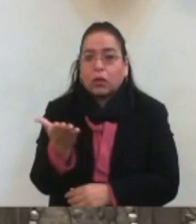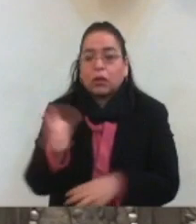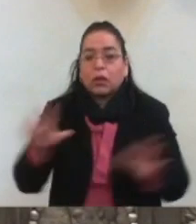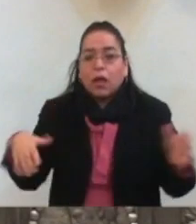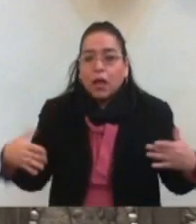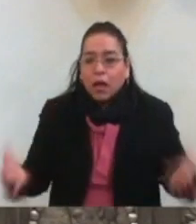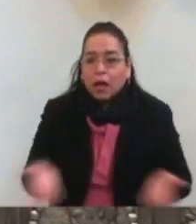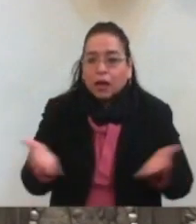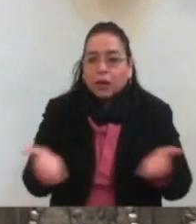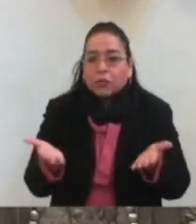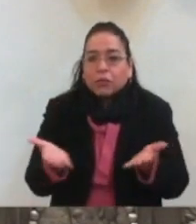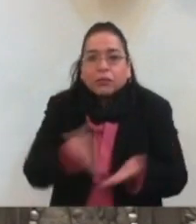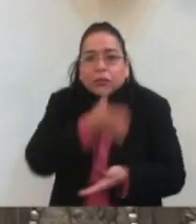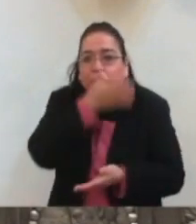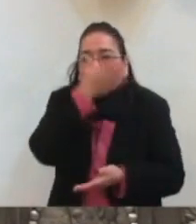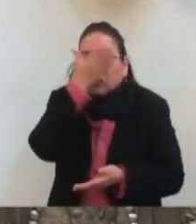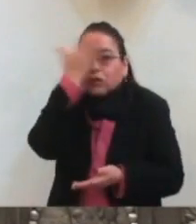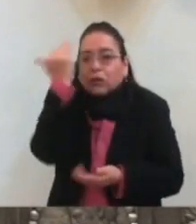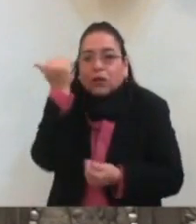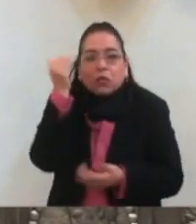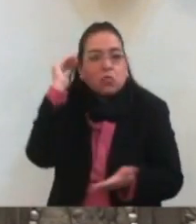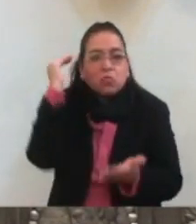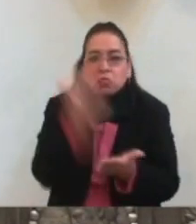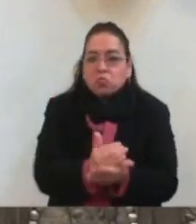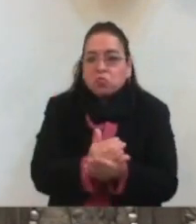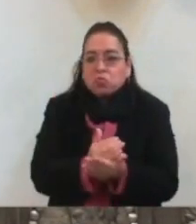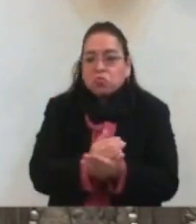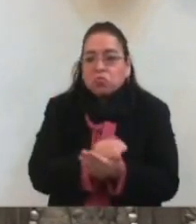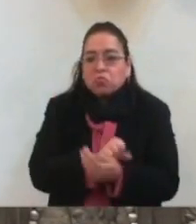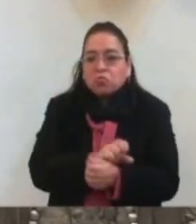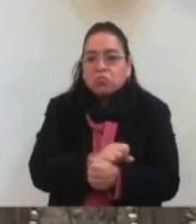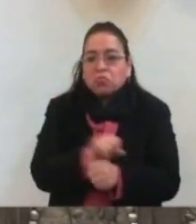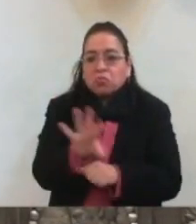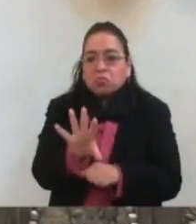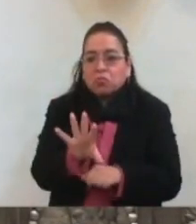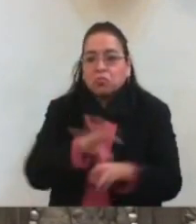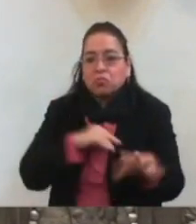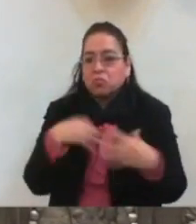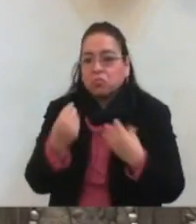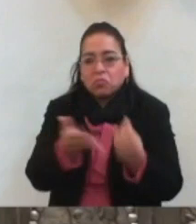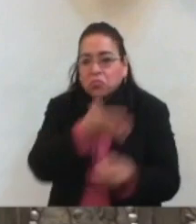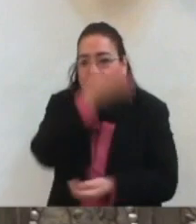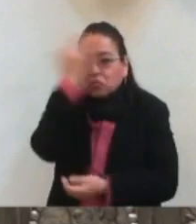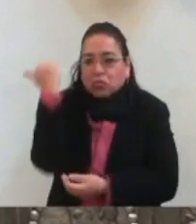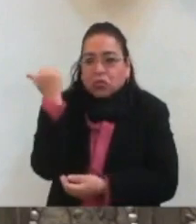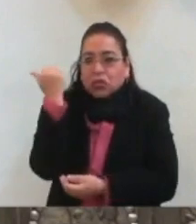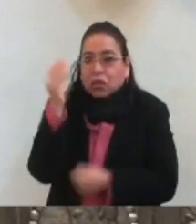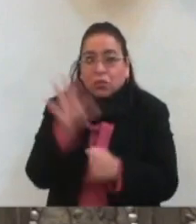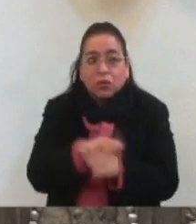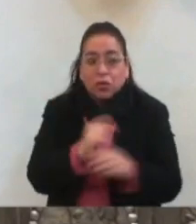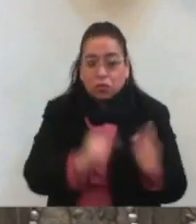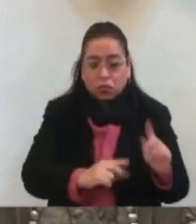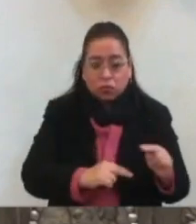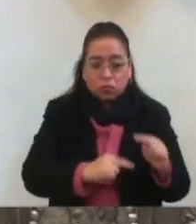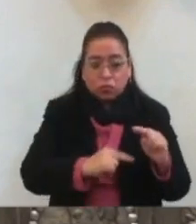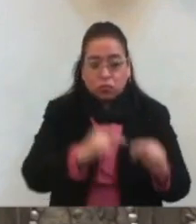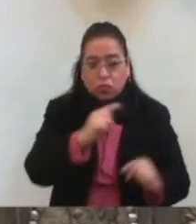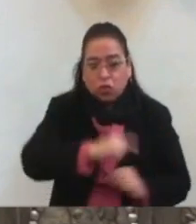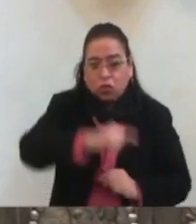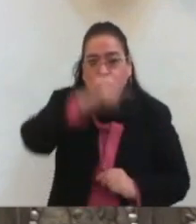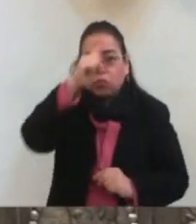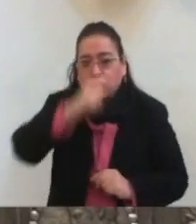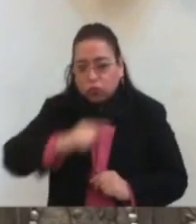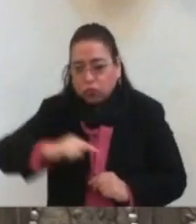no sabemos cuándo termina esta crisis que viene con oleadas como la que vivimos